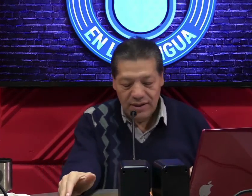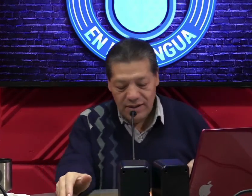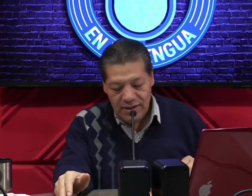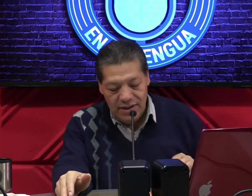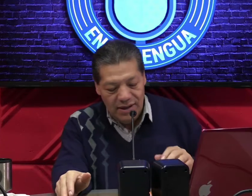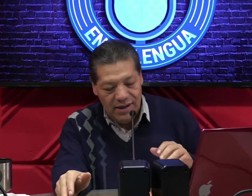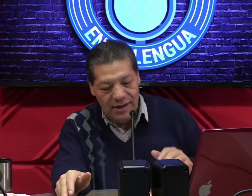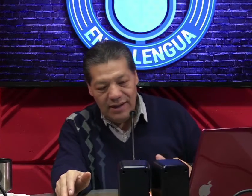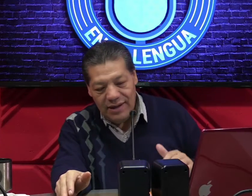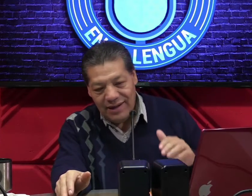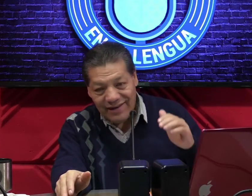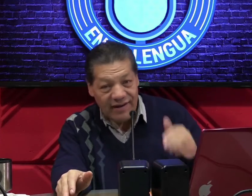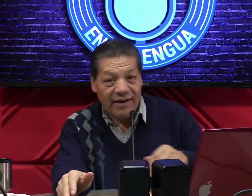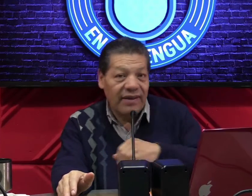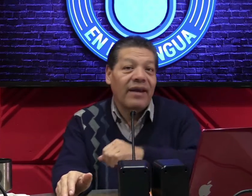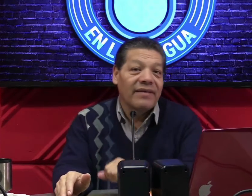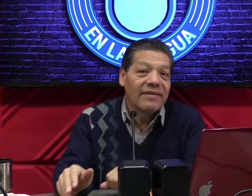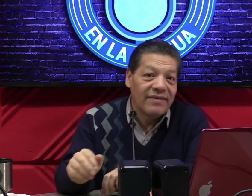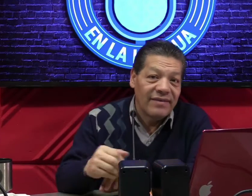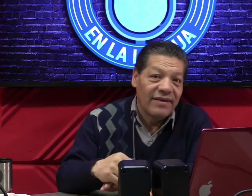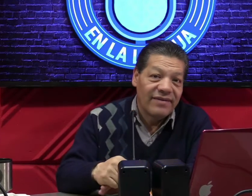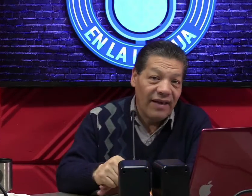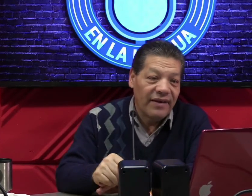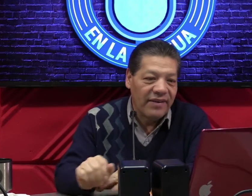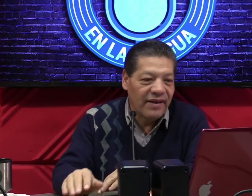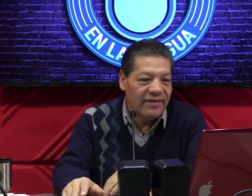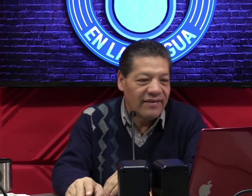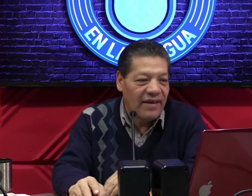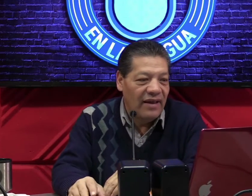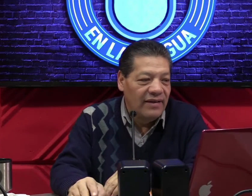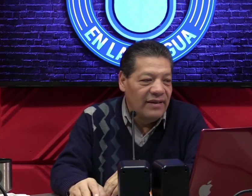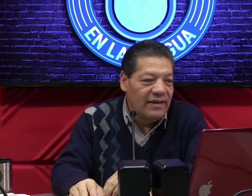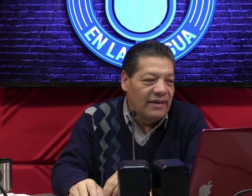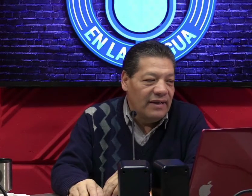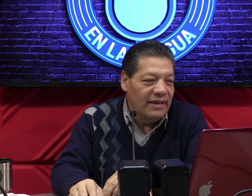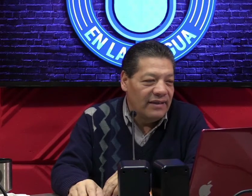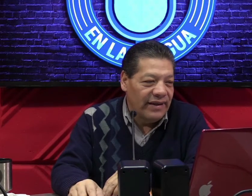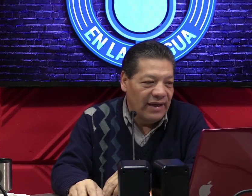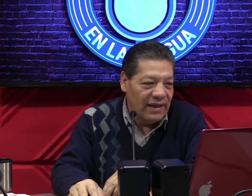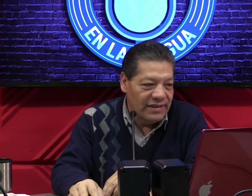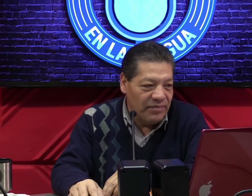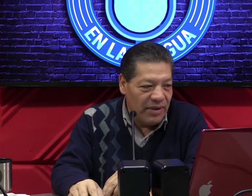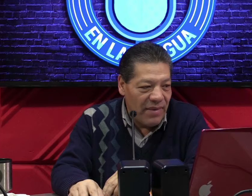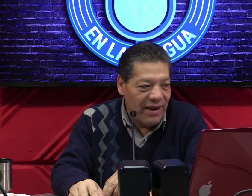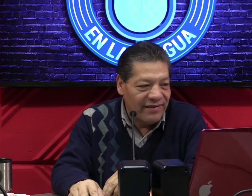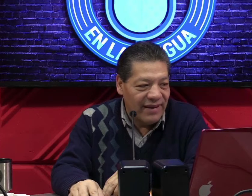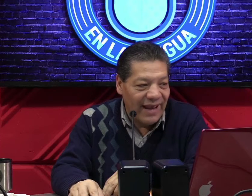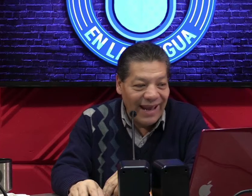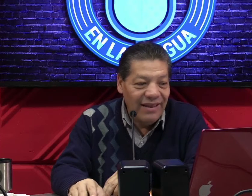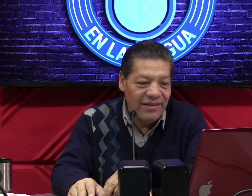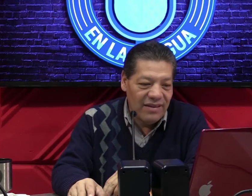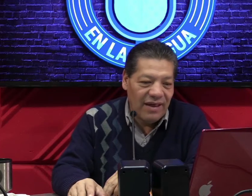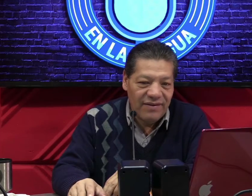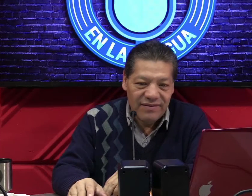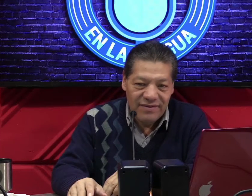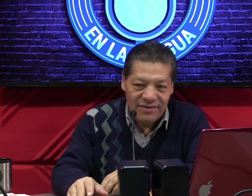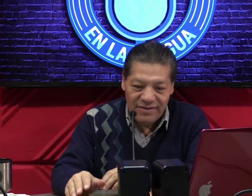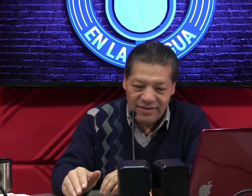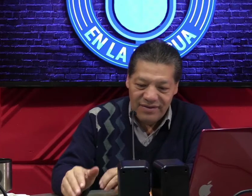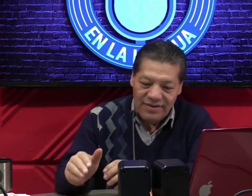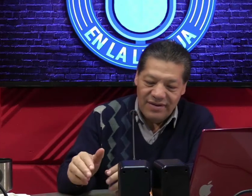híjole, el que Zacatecas está entre las primeras